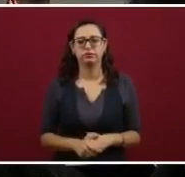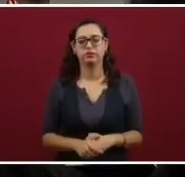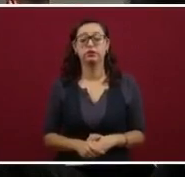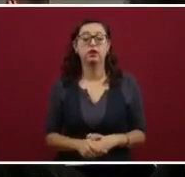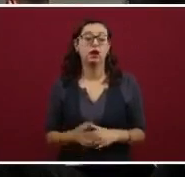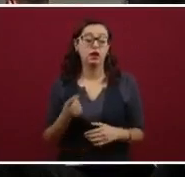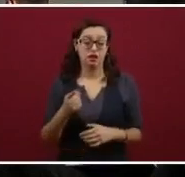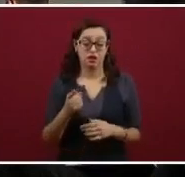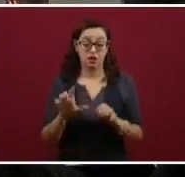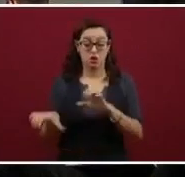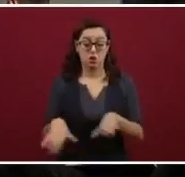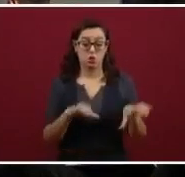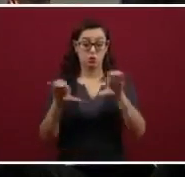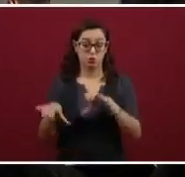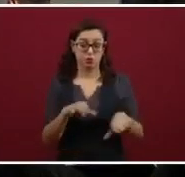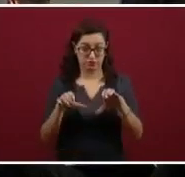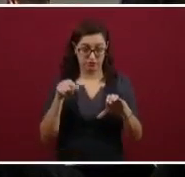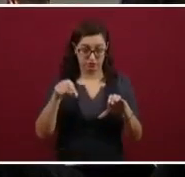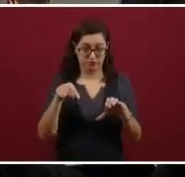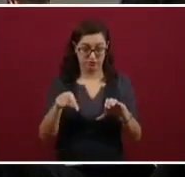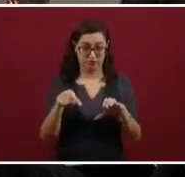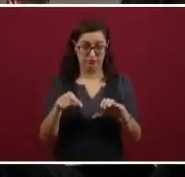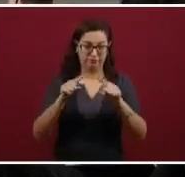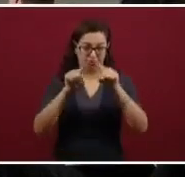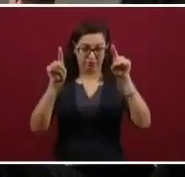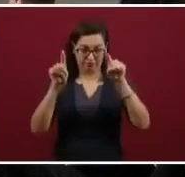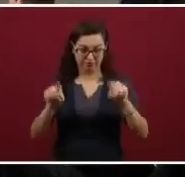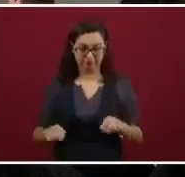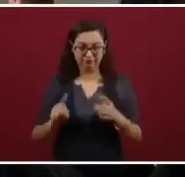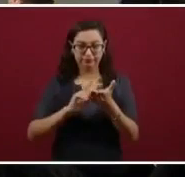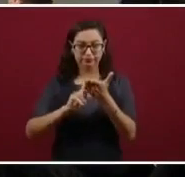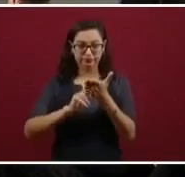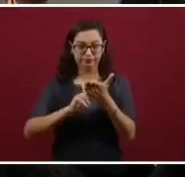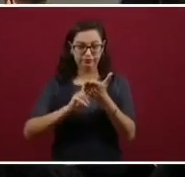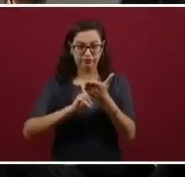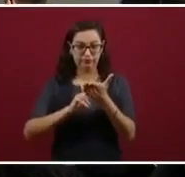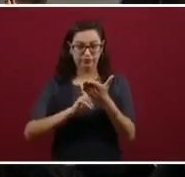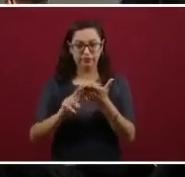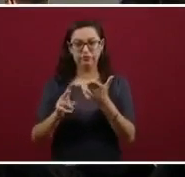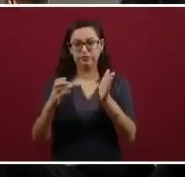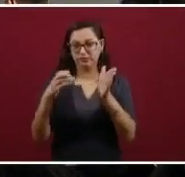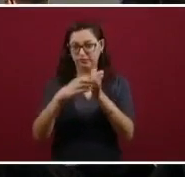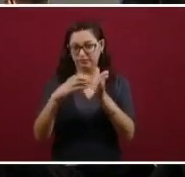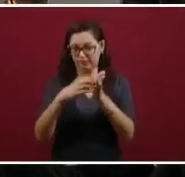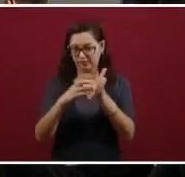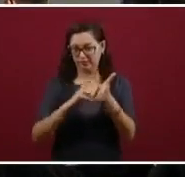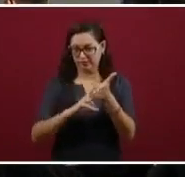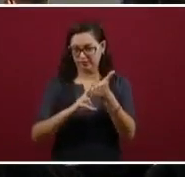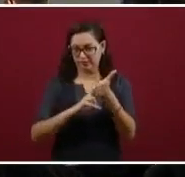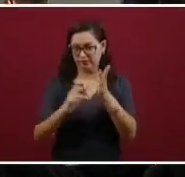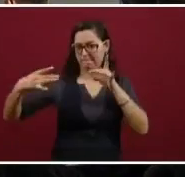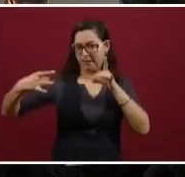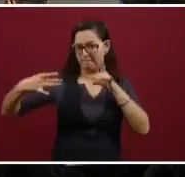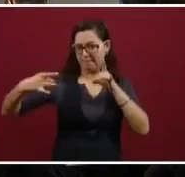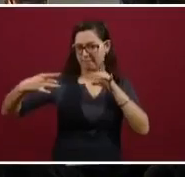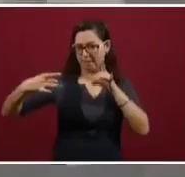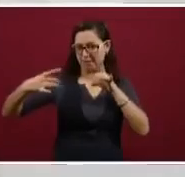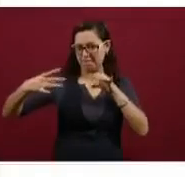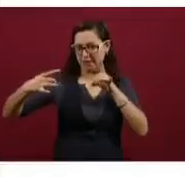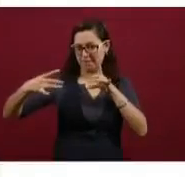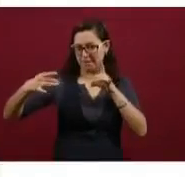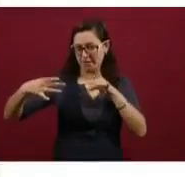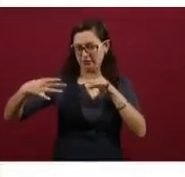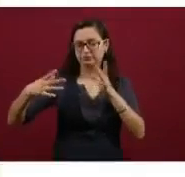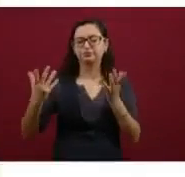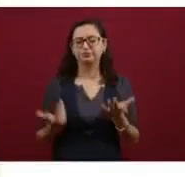software lo que hace es que desde la oficina central, a distancia, por eso está esa cajita blanca que es el telecomunicador, ellos, o